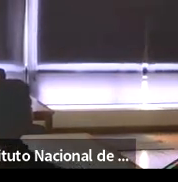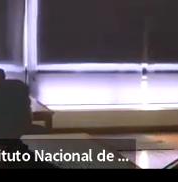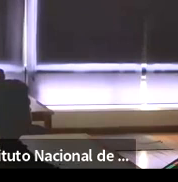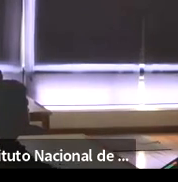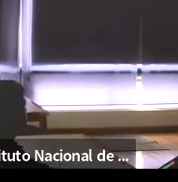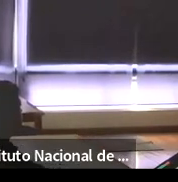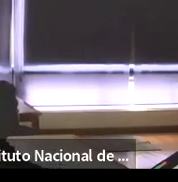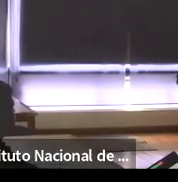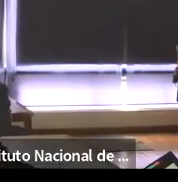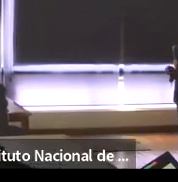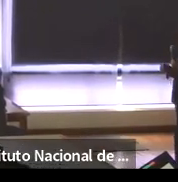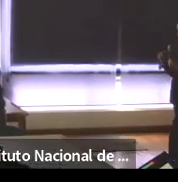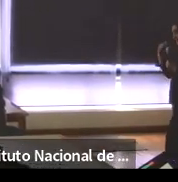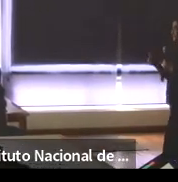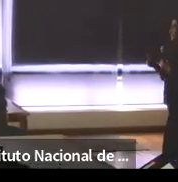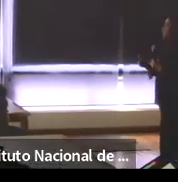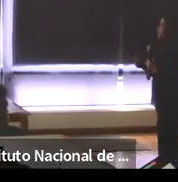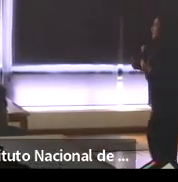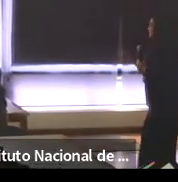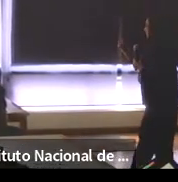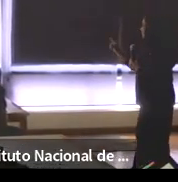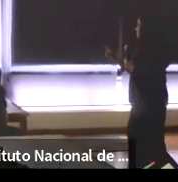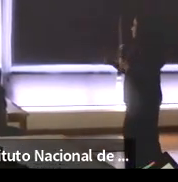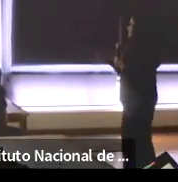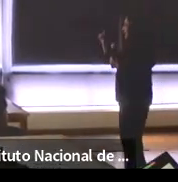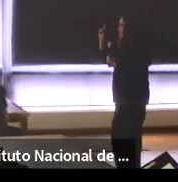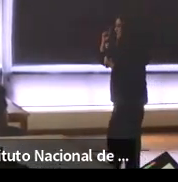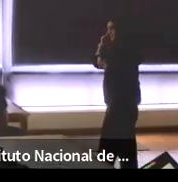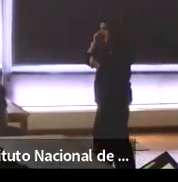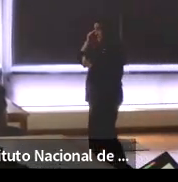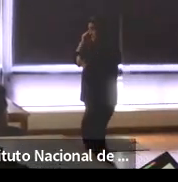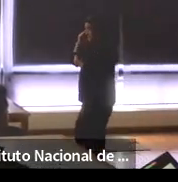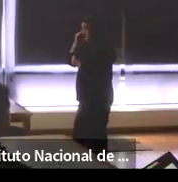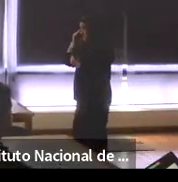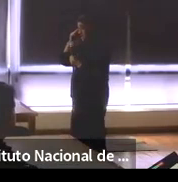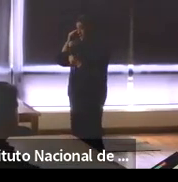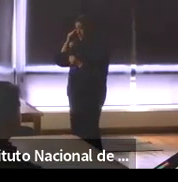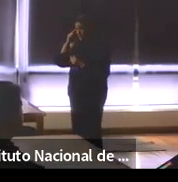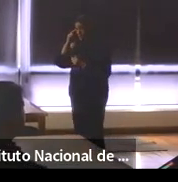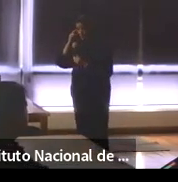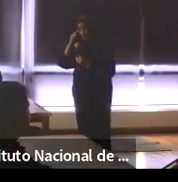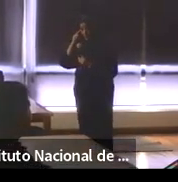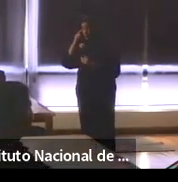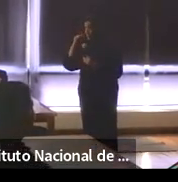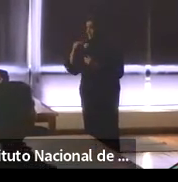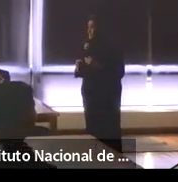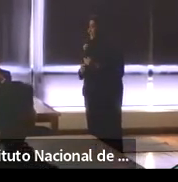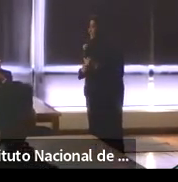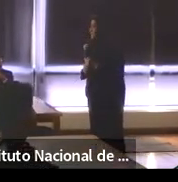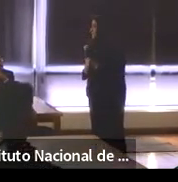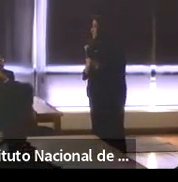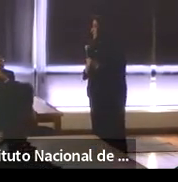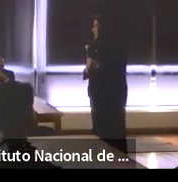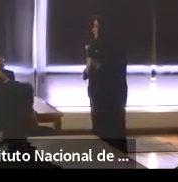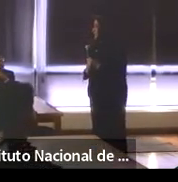disrupción Y ser disruptivos no quiere decir ser pues faltos de